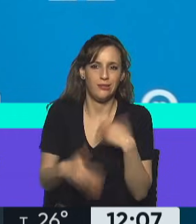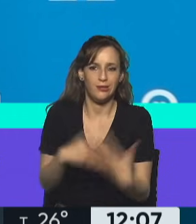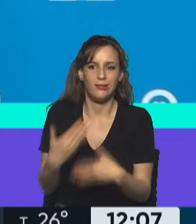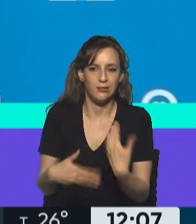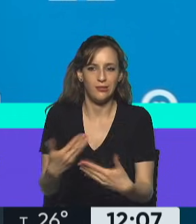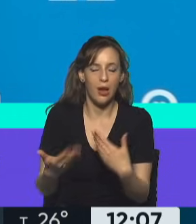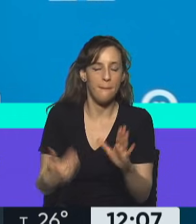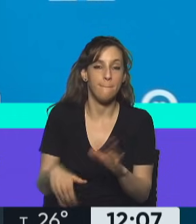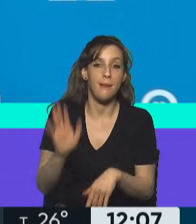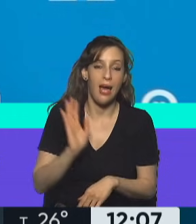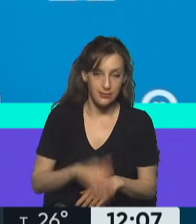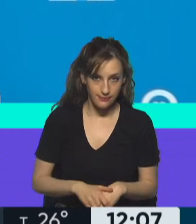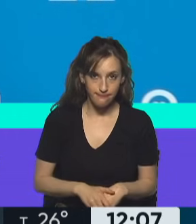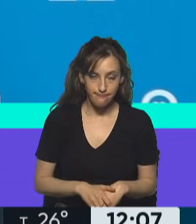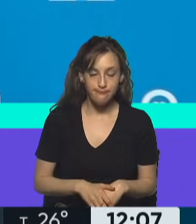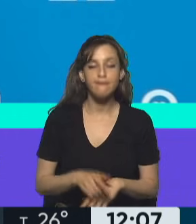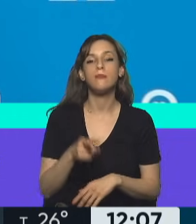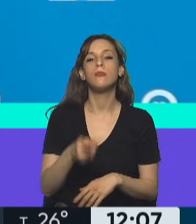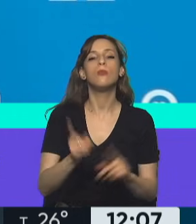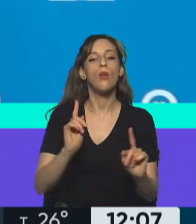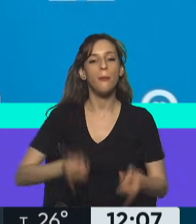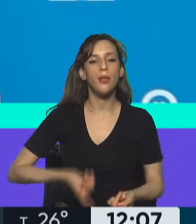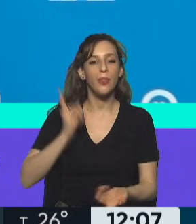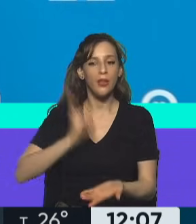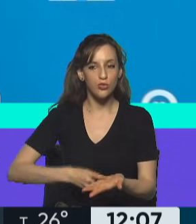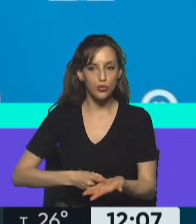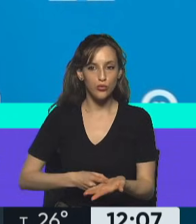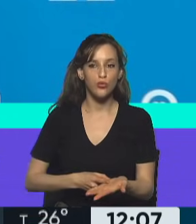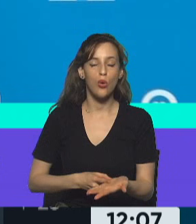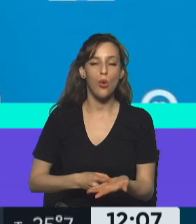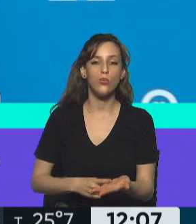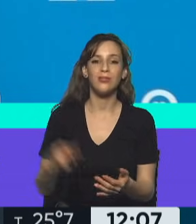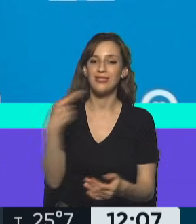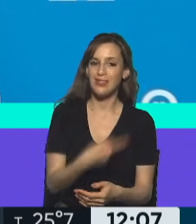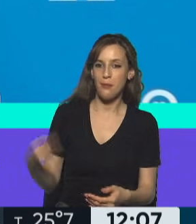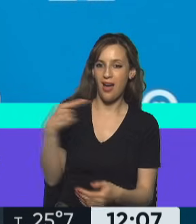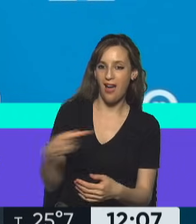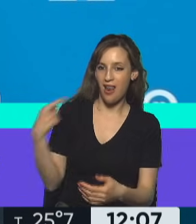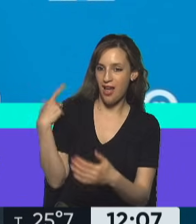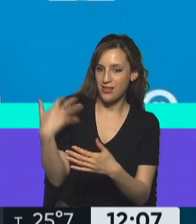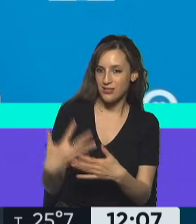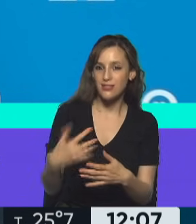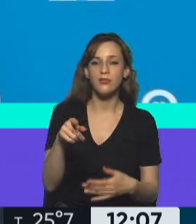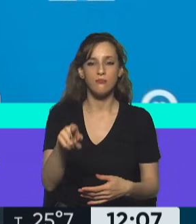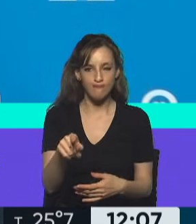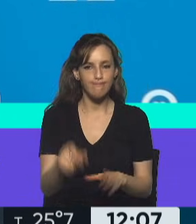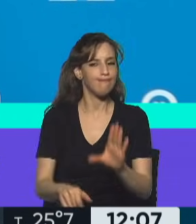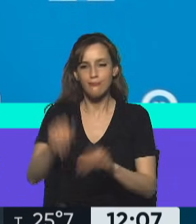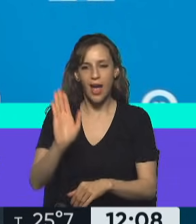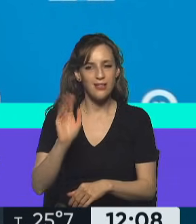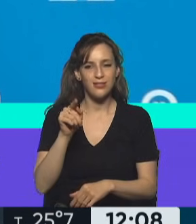quienes más perdieron el trabajo. Estas medidas que se fueron tomando durante las últimas semanas tienden a